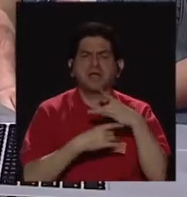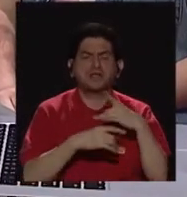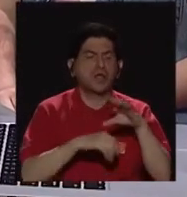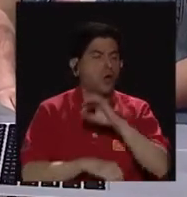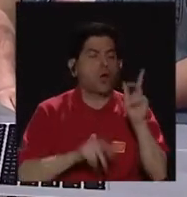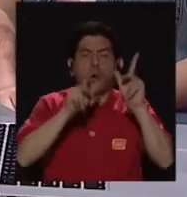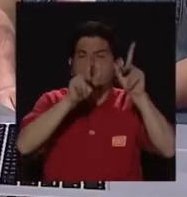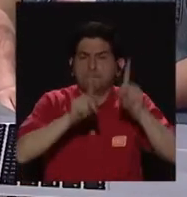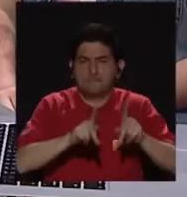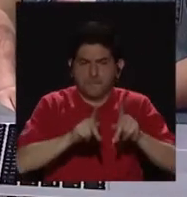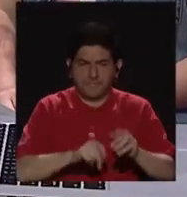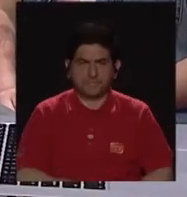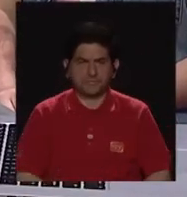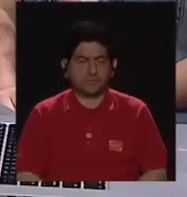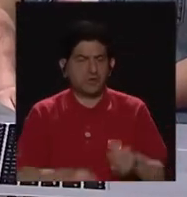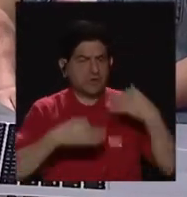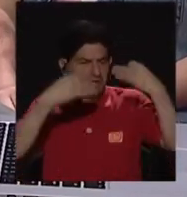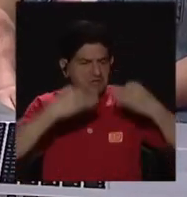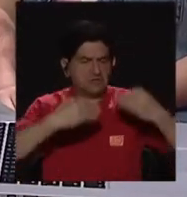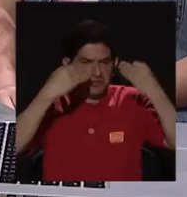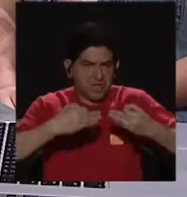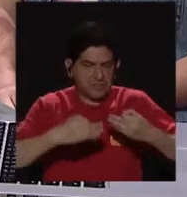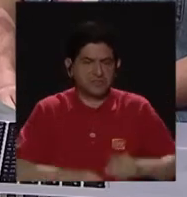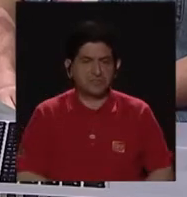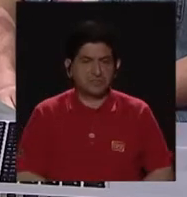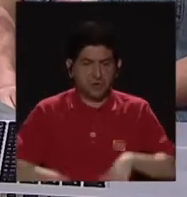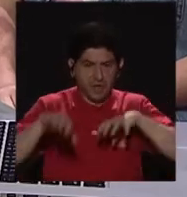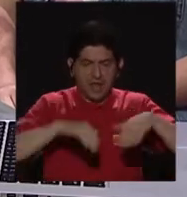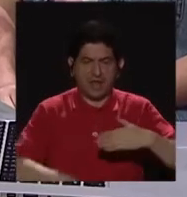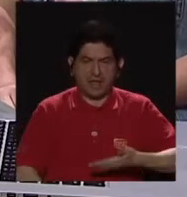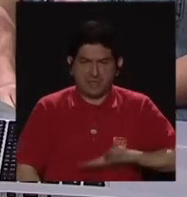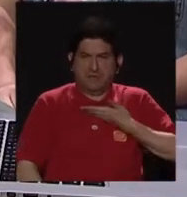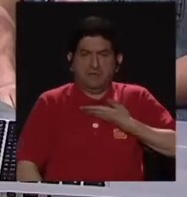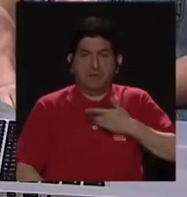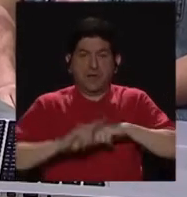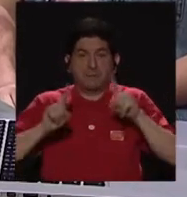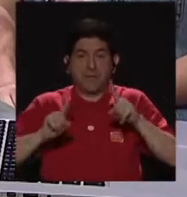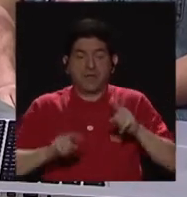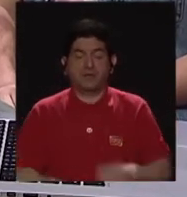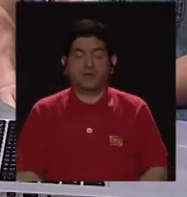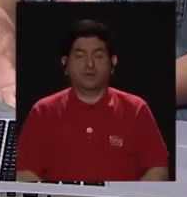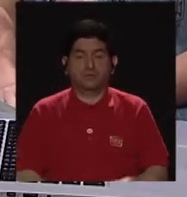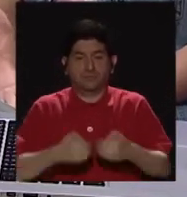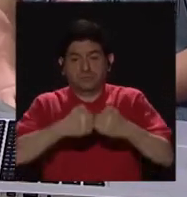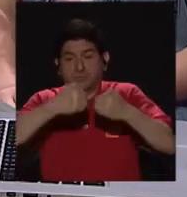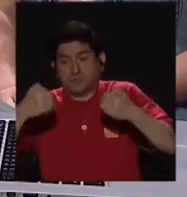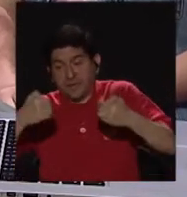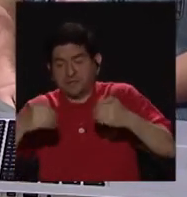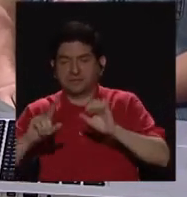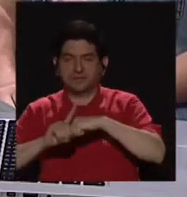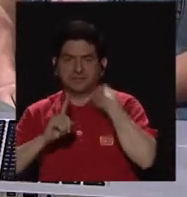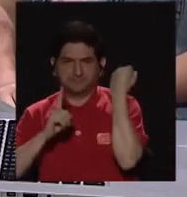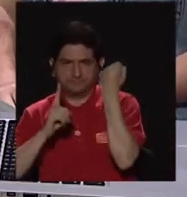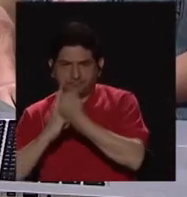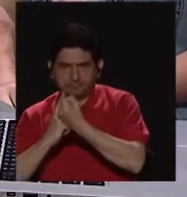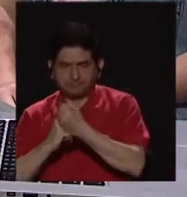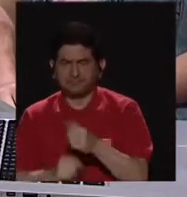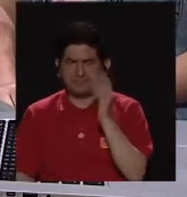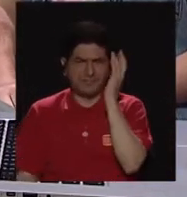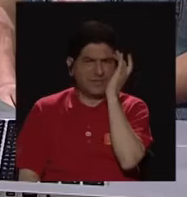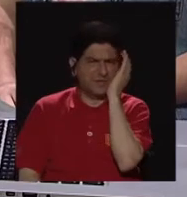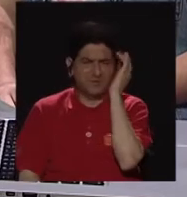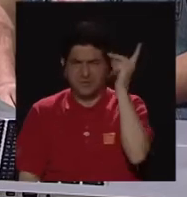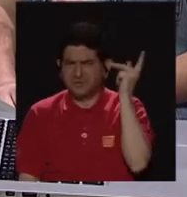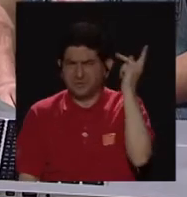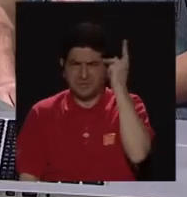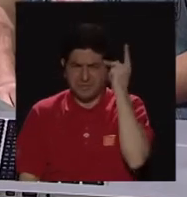personas deciden en el orgullo y por otro lado es un asunto de que preocupaciones